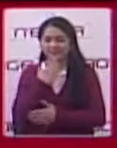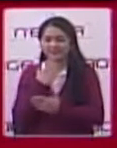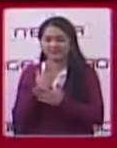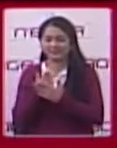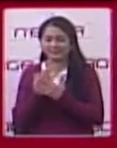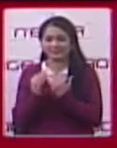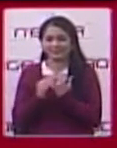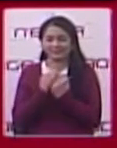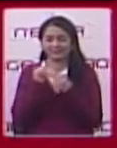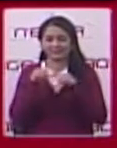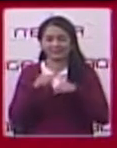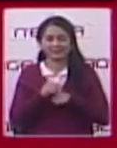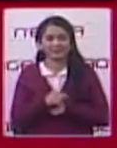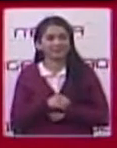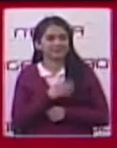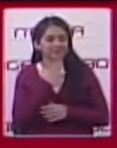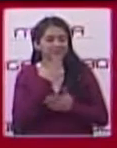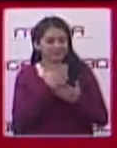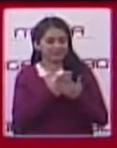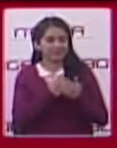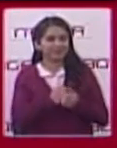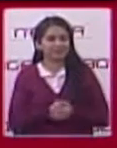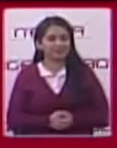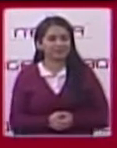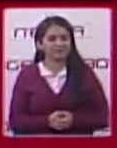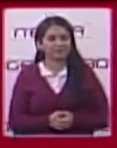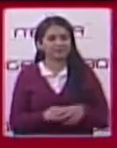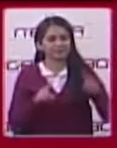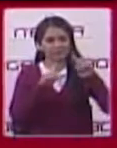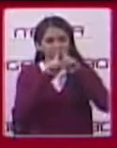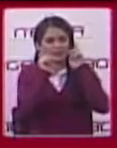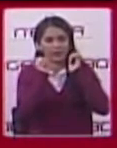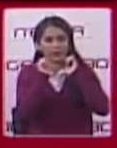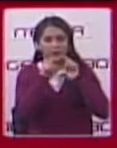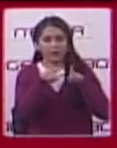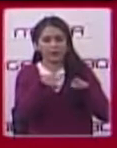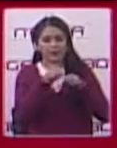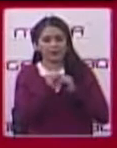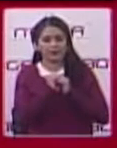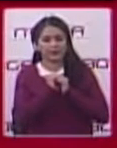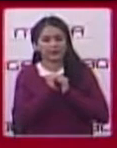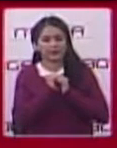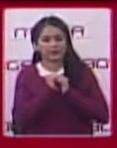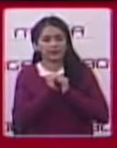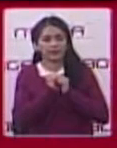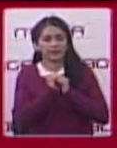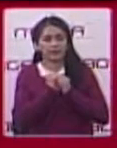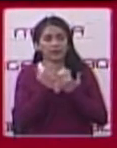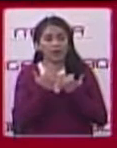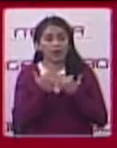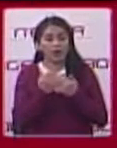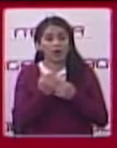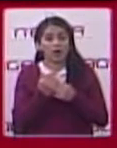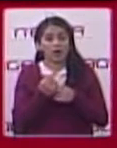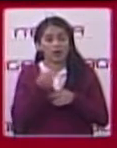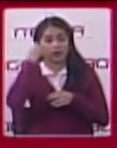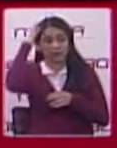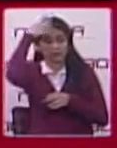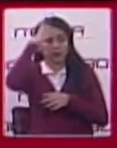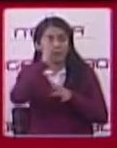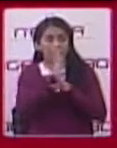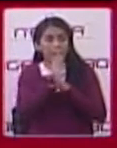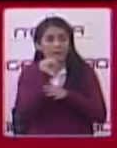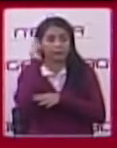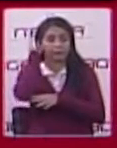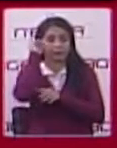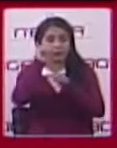por la invitación. Gracias a usted por acompañarnos. Coméntenos, Renata, ¿cuál fue la reacción ante estas declaraciones? Sí, bueno,